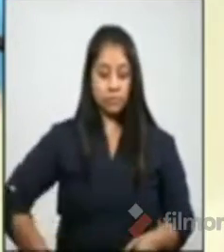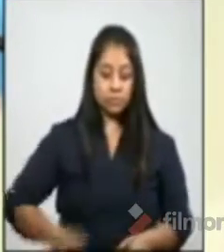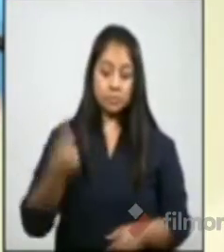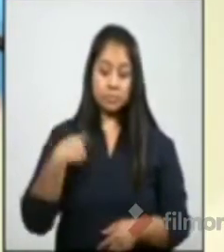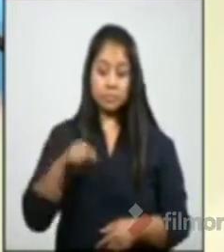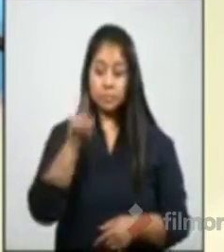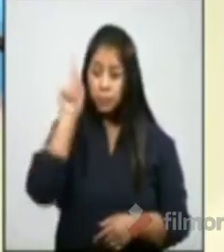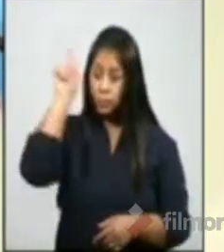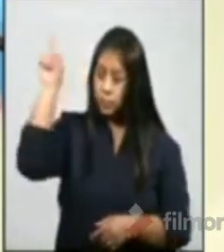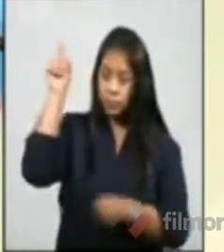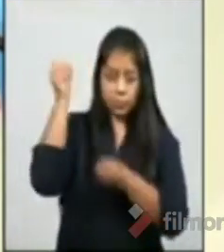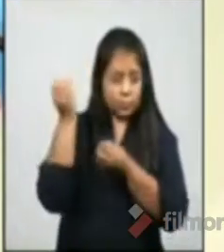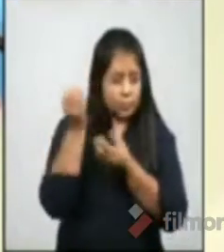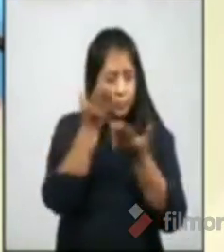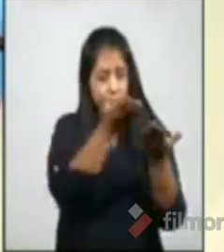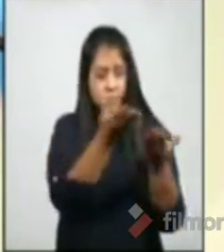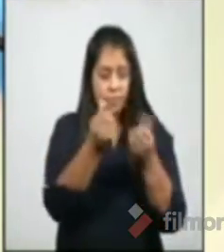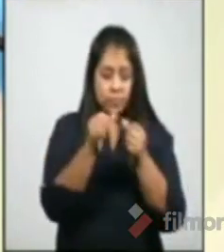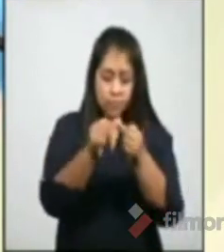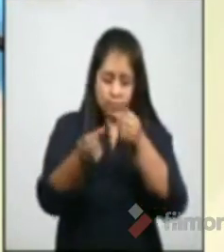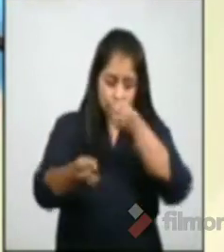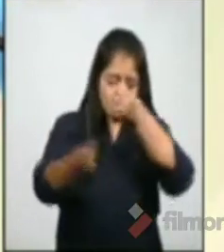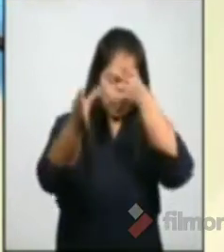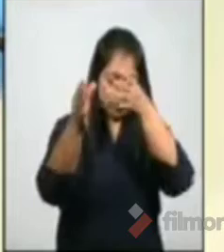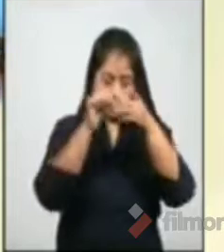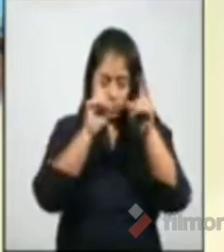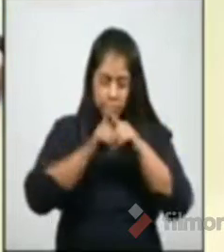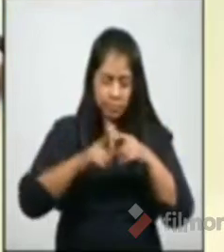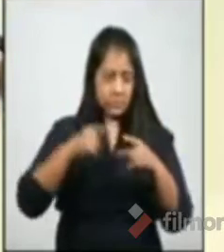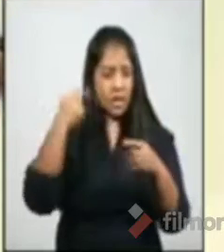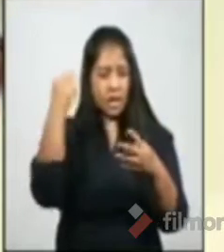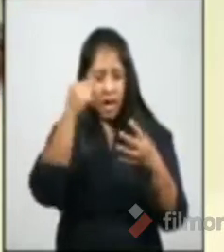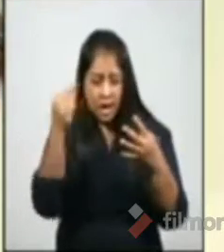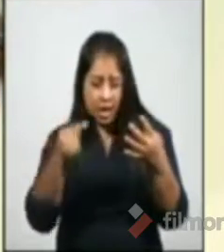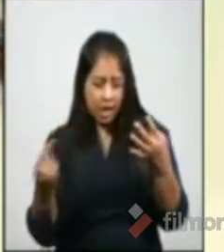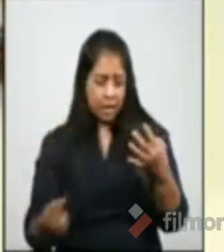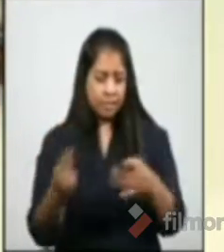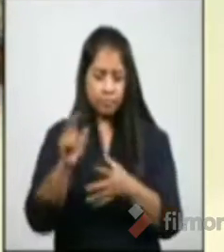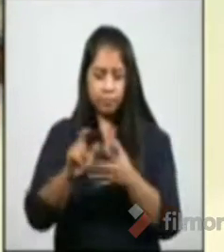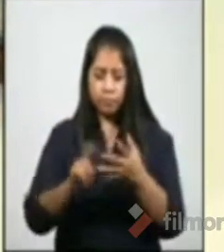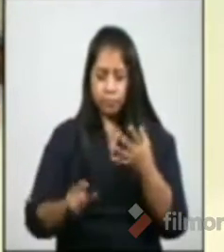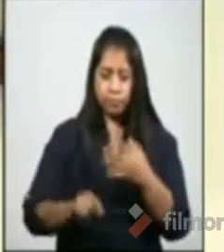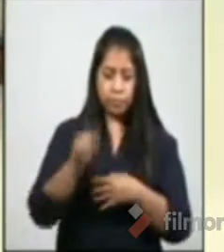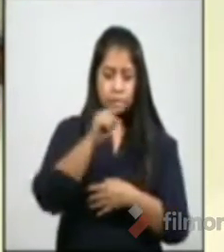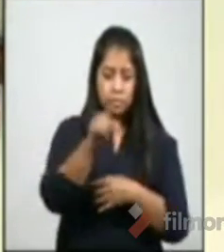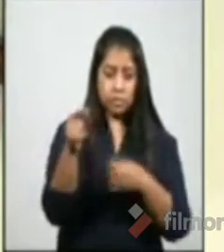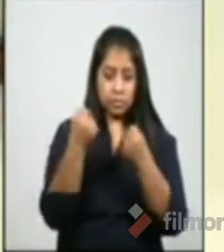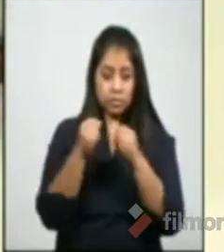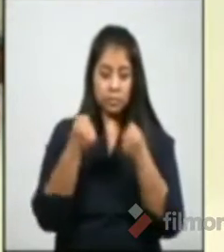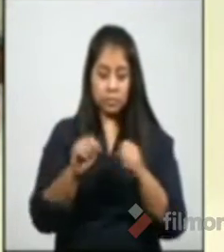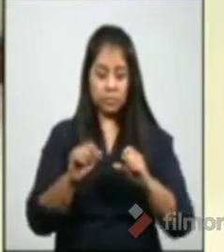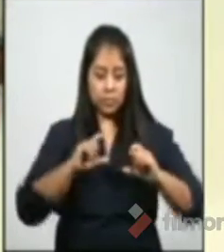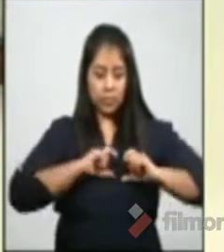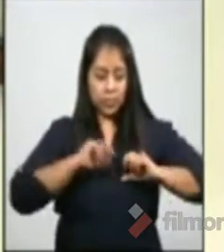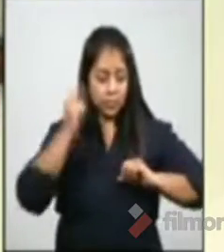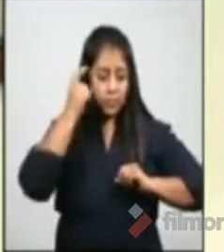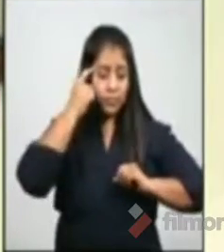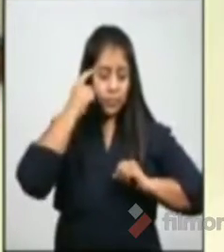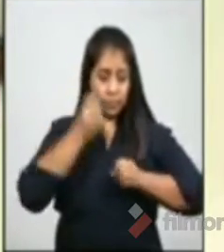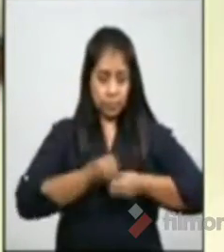sigas iluminando y que cada obra y que cada proyecto y que cada programa que han trazado en su corazón se lleve a